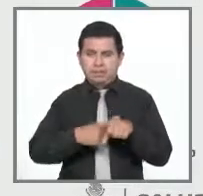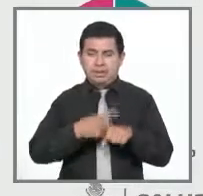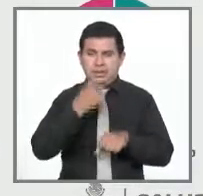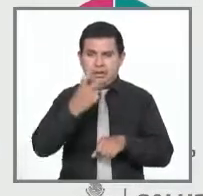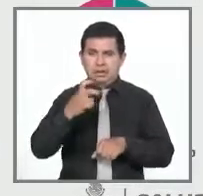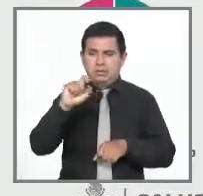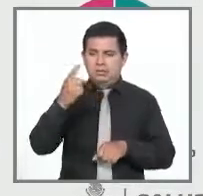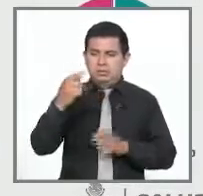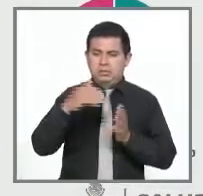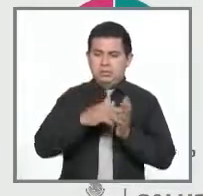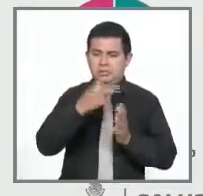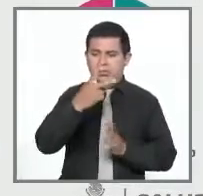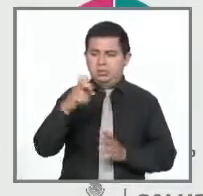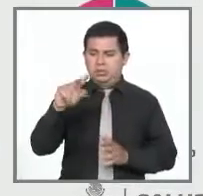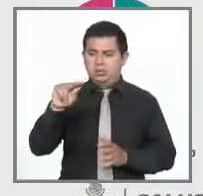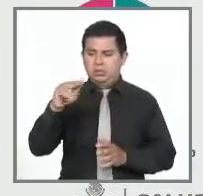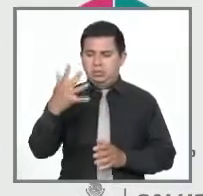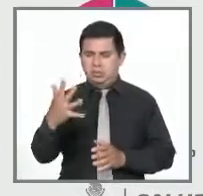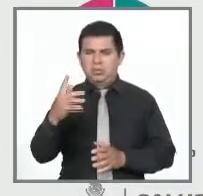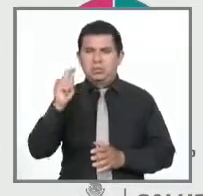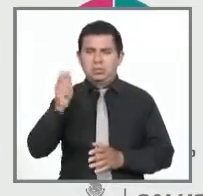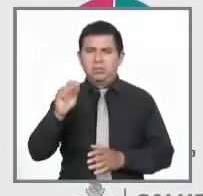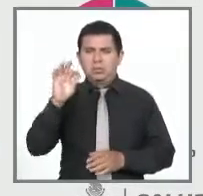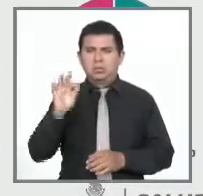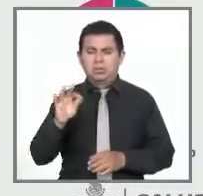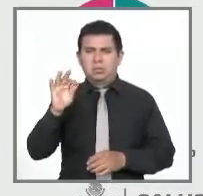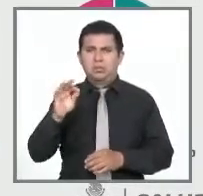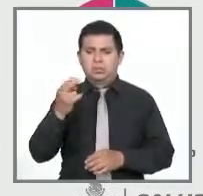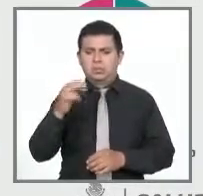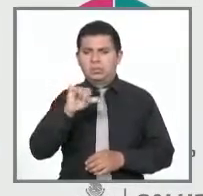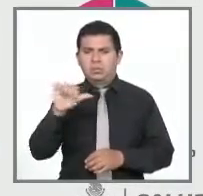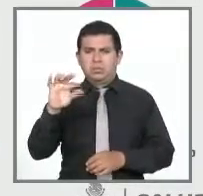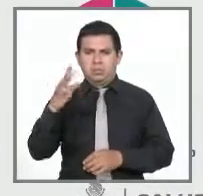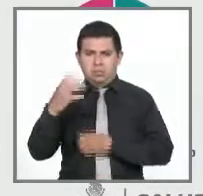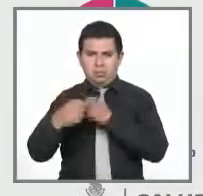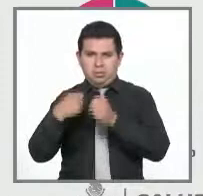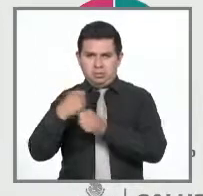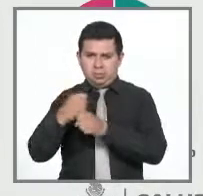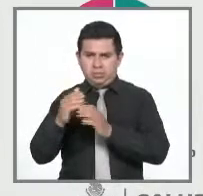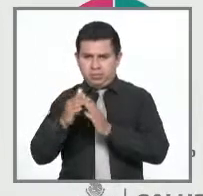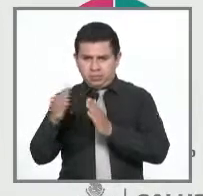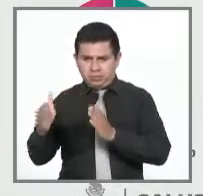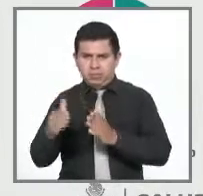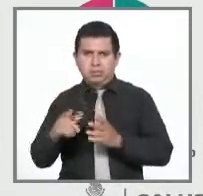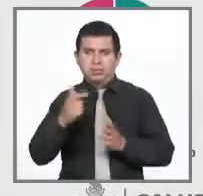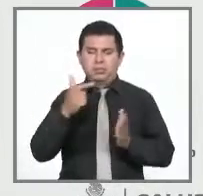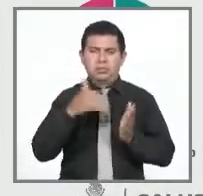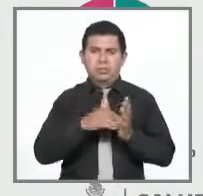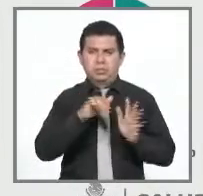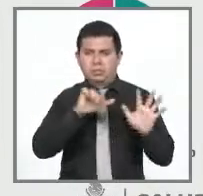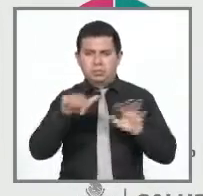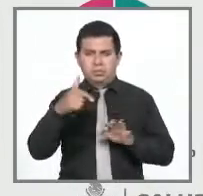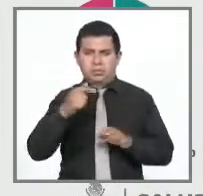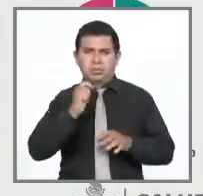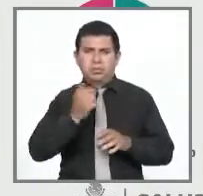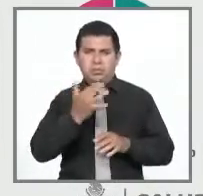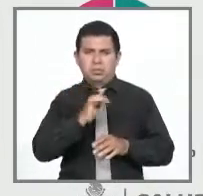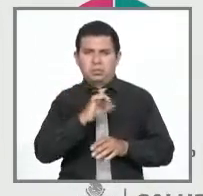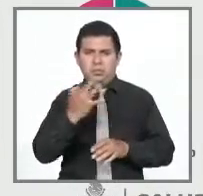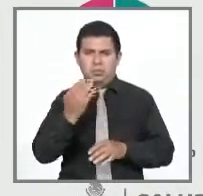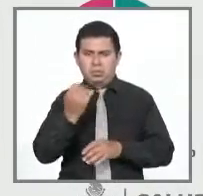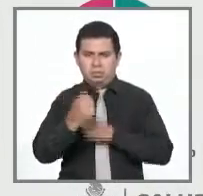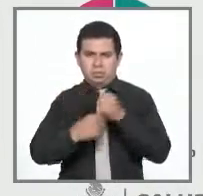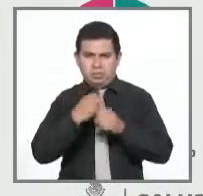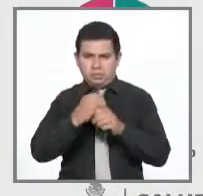las cuales 21 mil 285 de 25 44 años 7.612 de 50